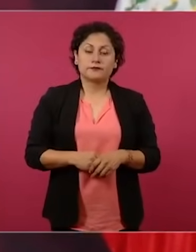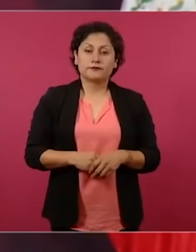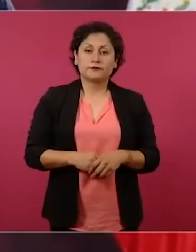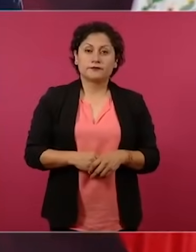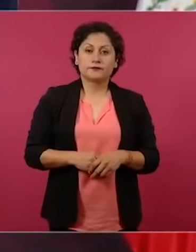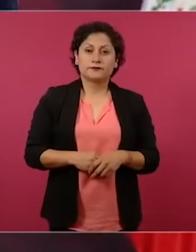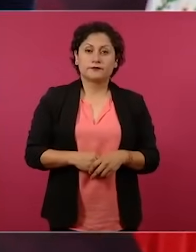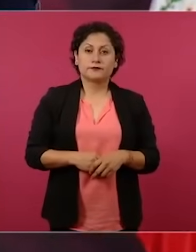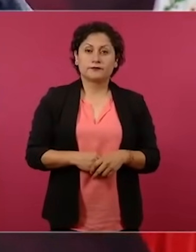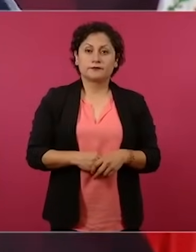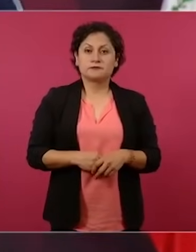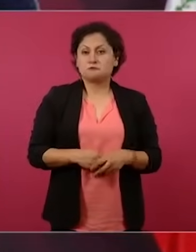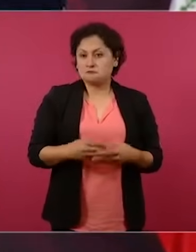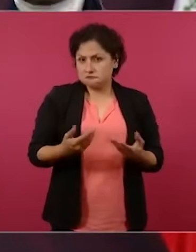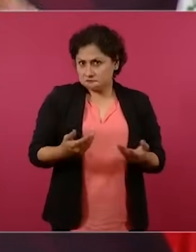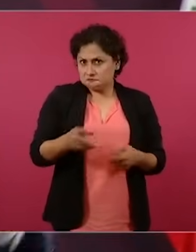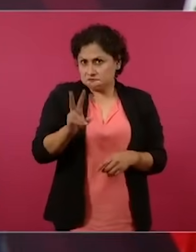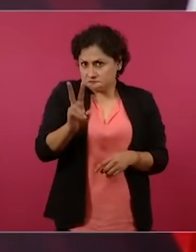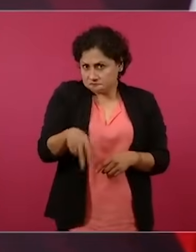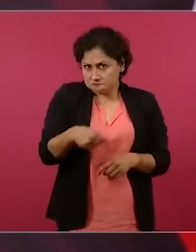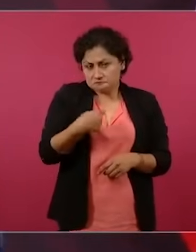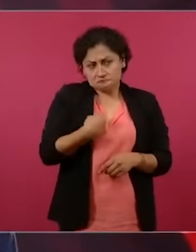incluso platicábamos.